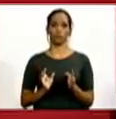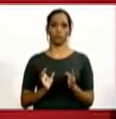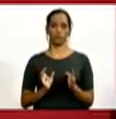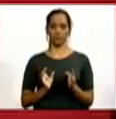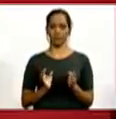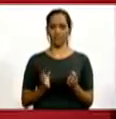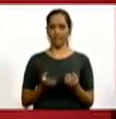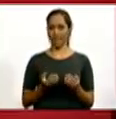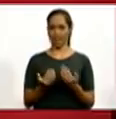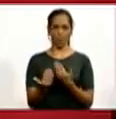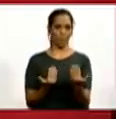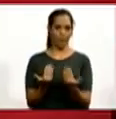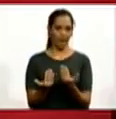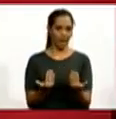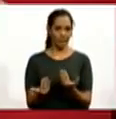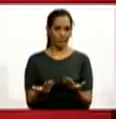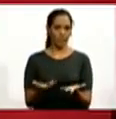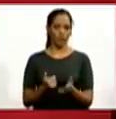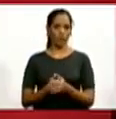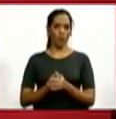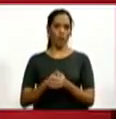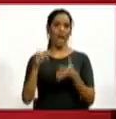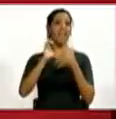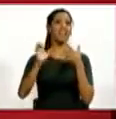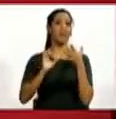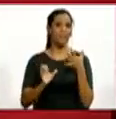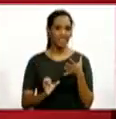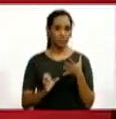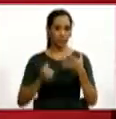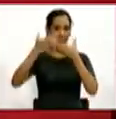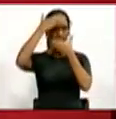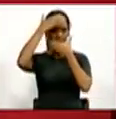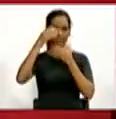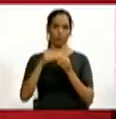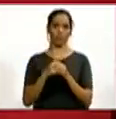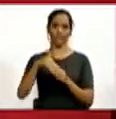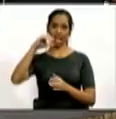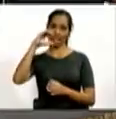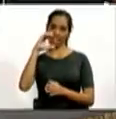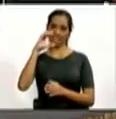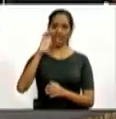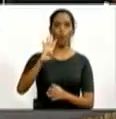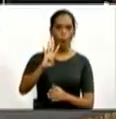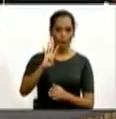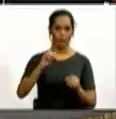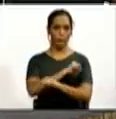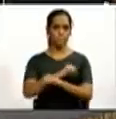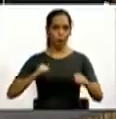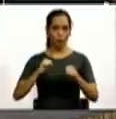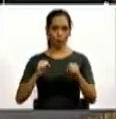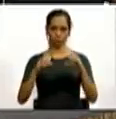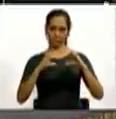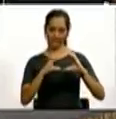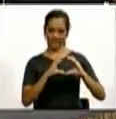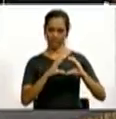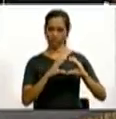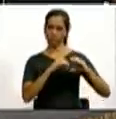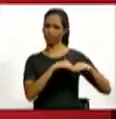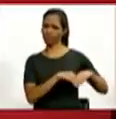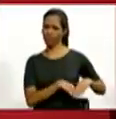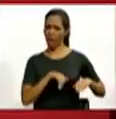insumos... terrorista, porque el C4 no es precisamente para... Sí, no era para... dispositivo militar.